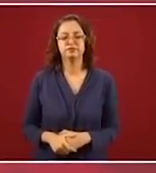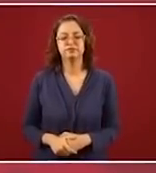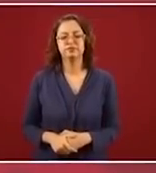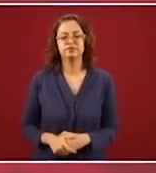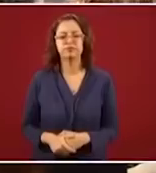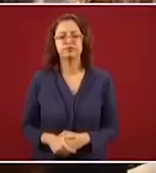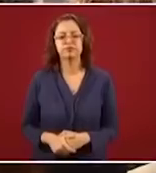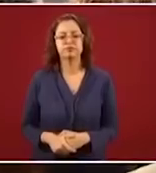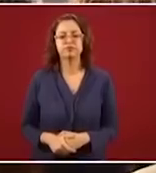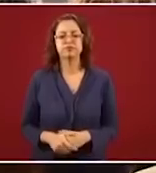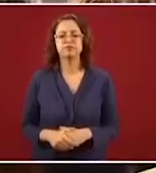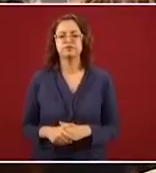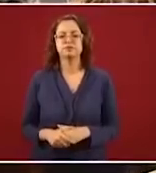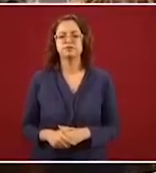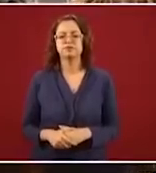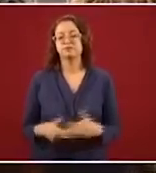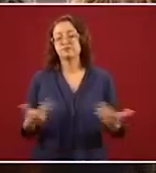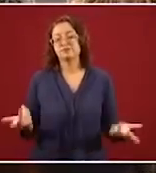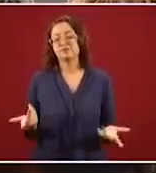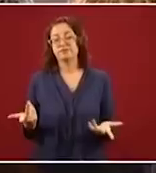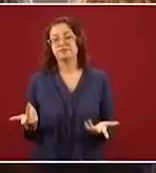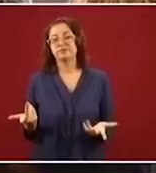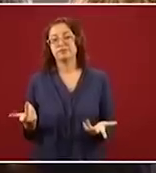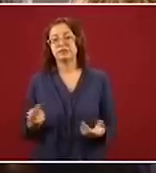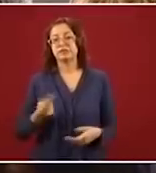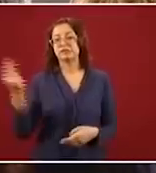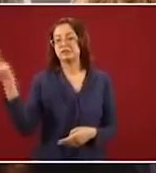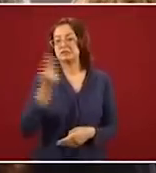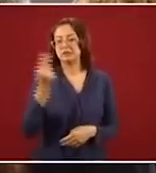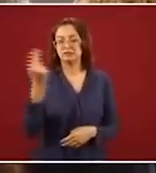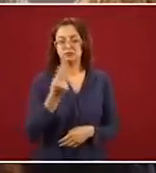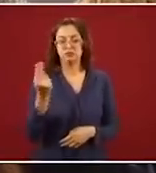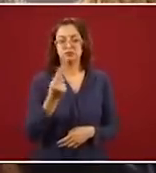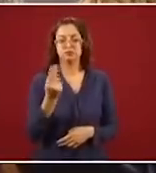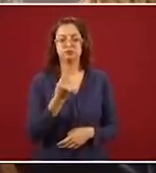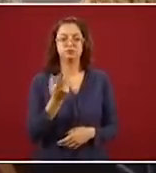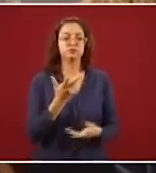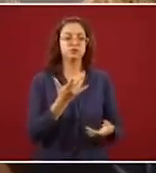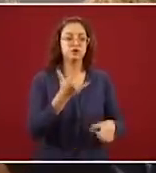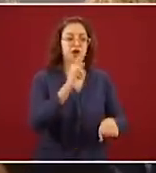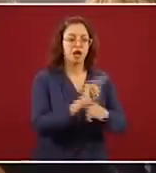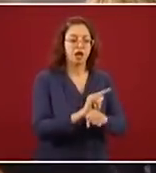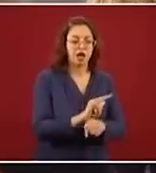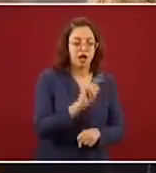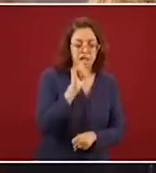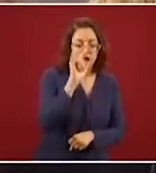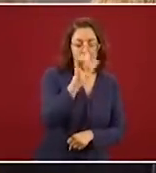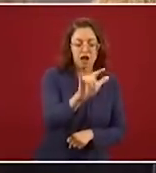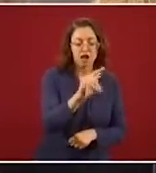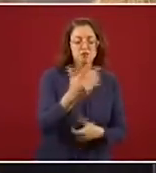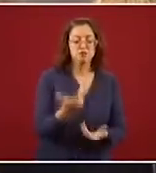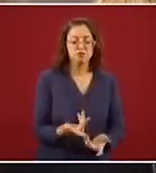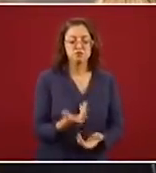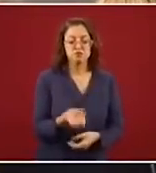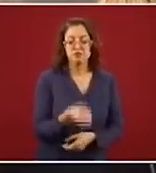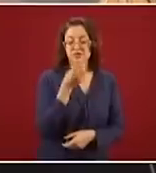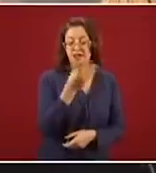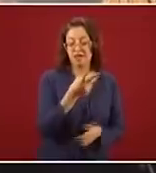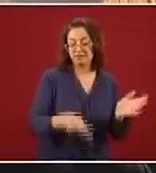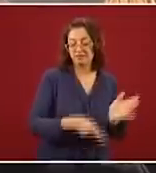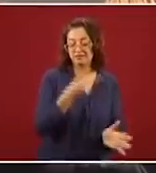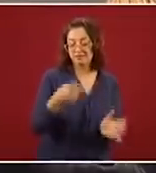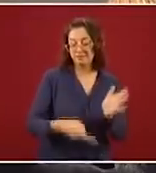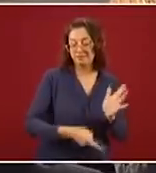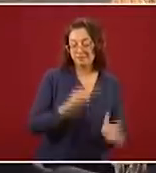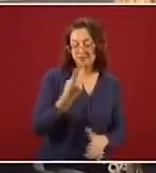Sería como para 3 aviones de estos grandes, pero como se van a vender 72